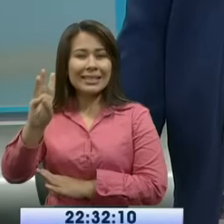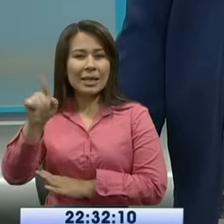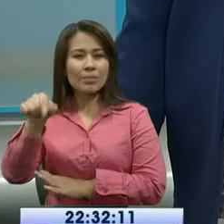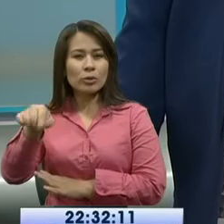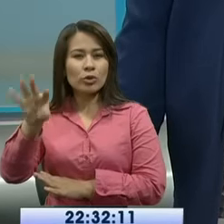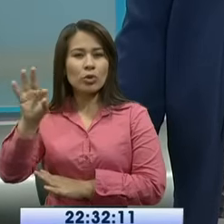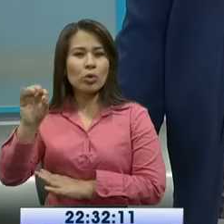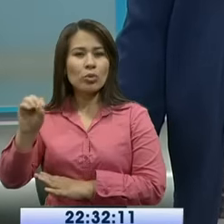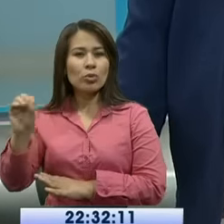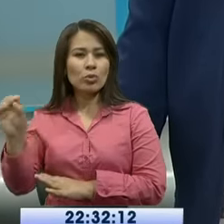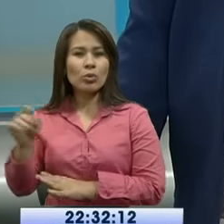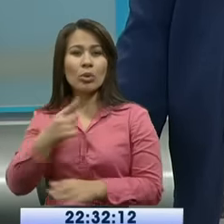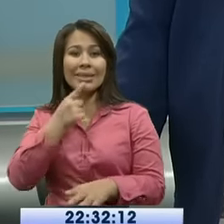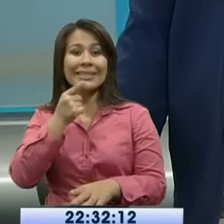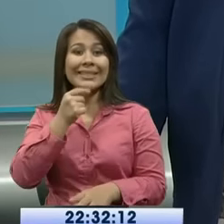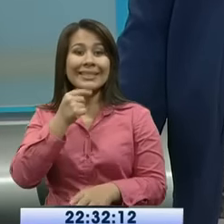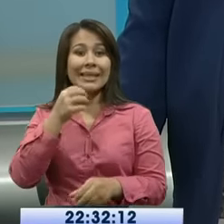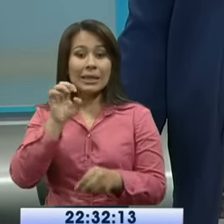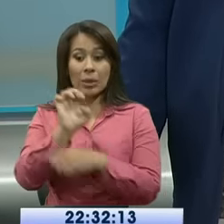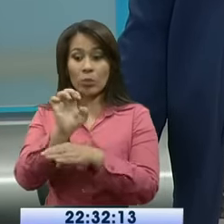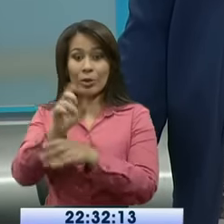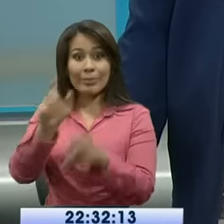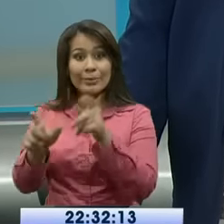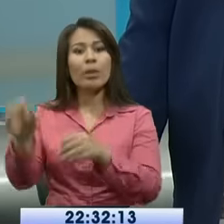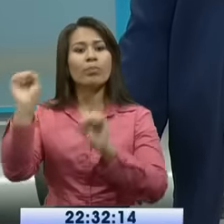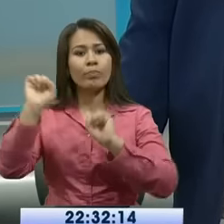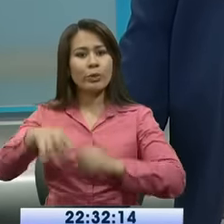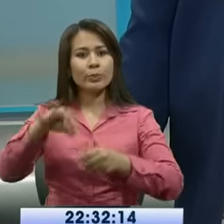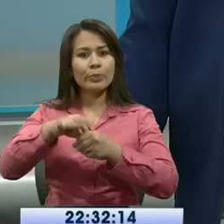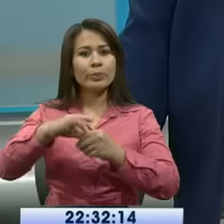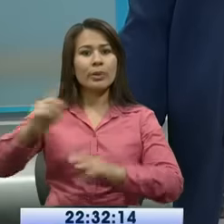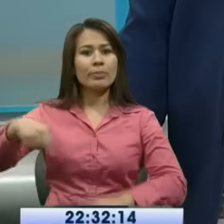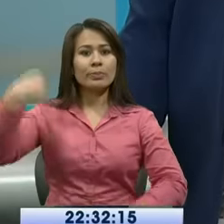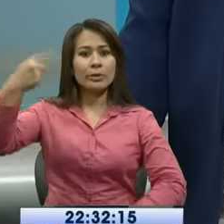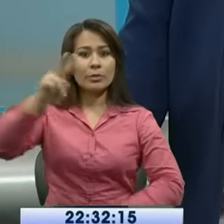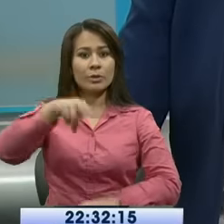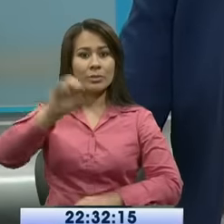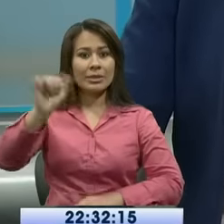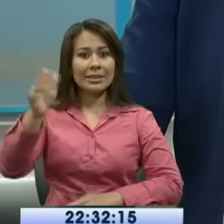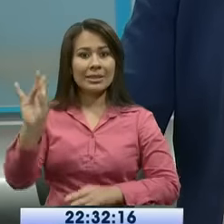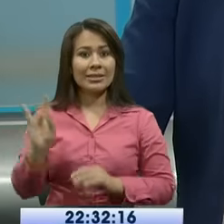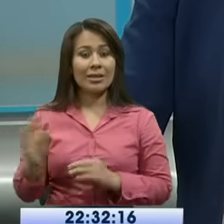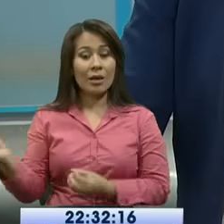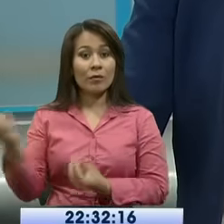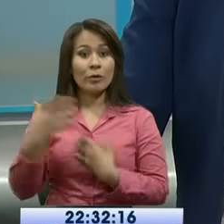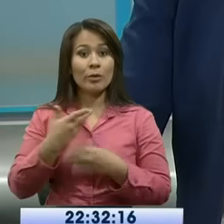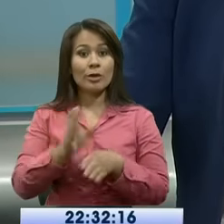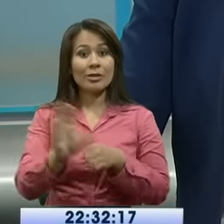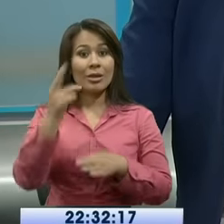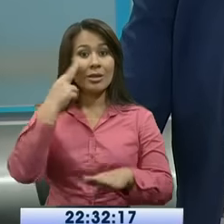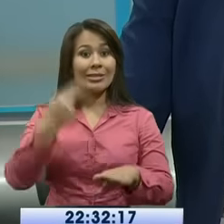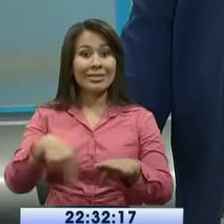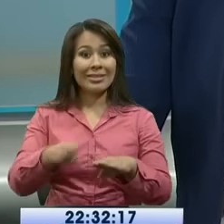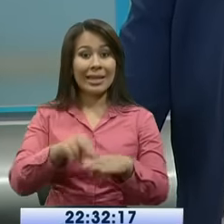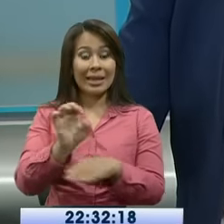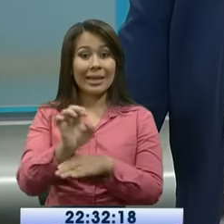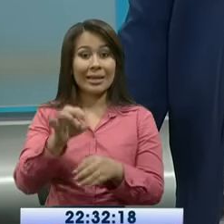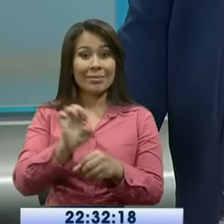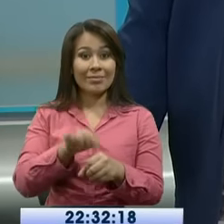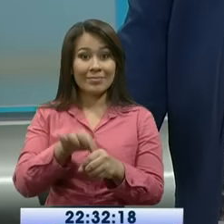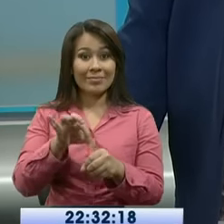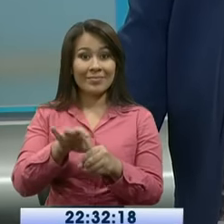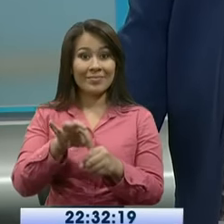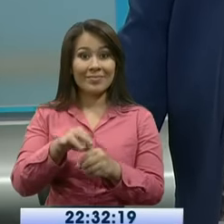12.816.698 ecuatorianos están habilitados para sufragar en las elecciones del 2017, según lo informó el Consejo Nacional Electoral. De